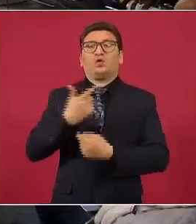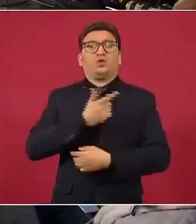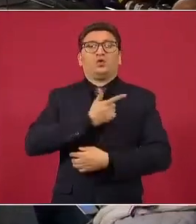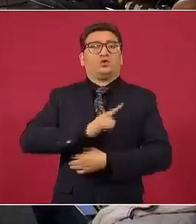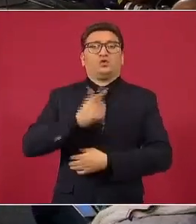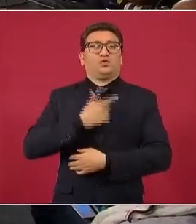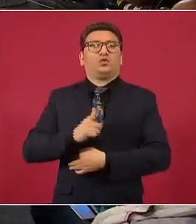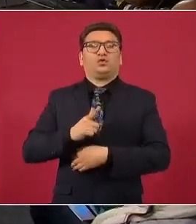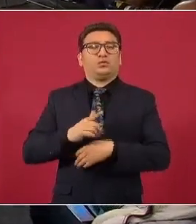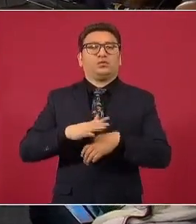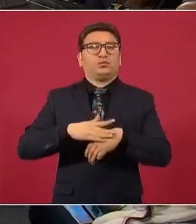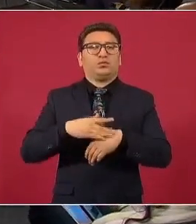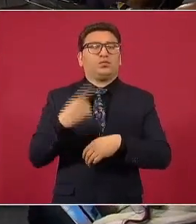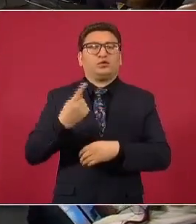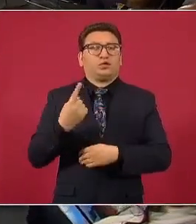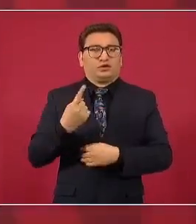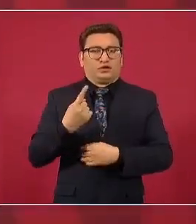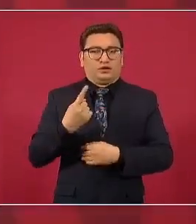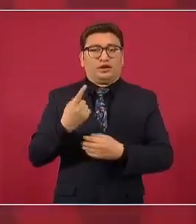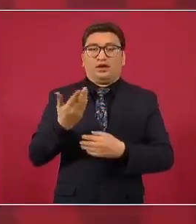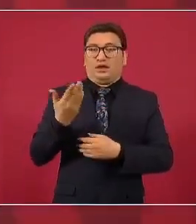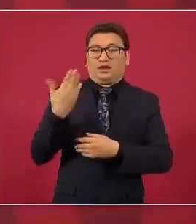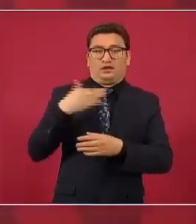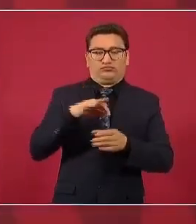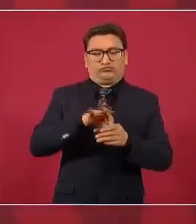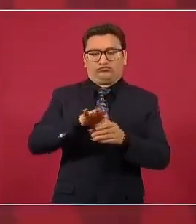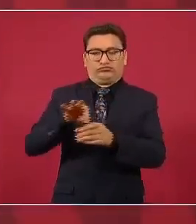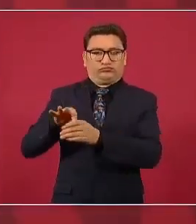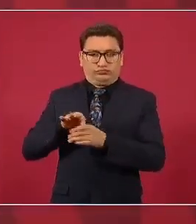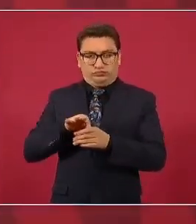resultado de la elección,